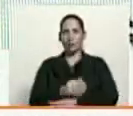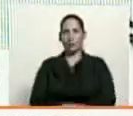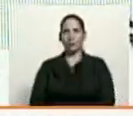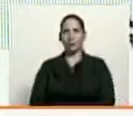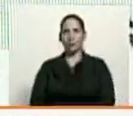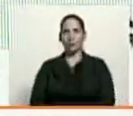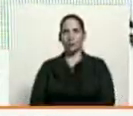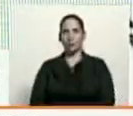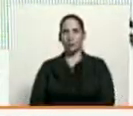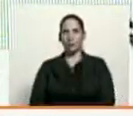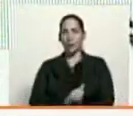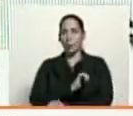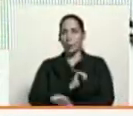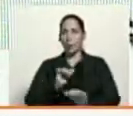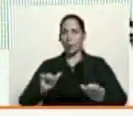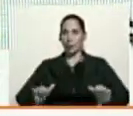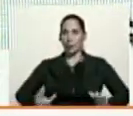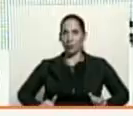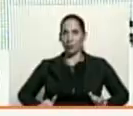de